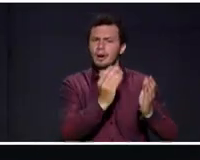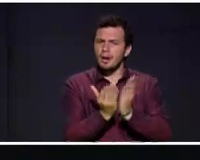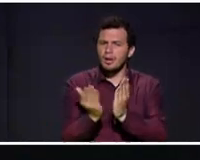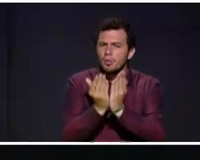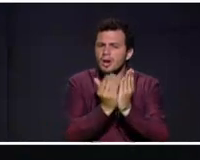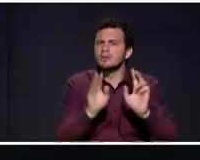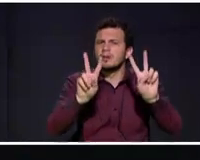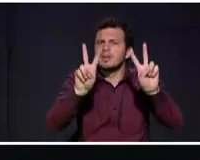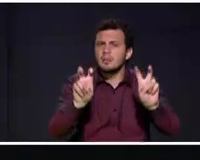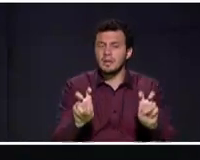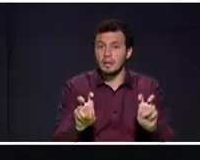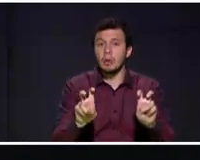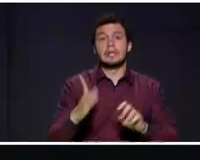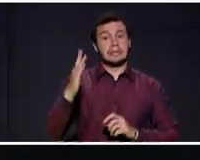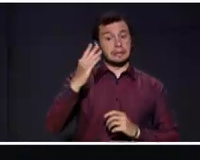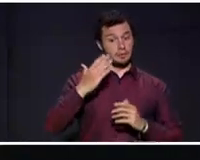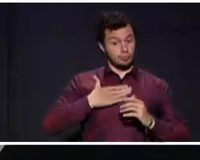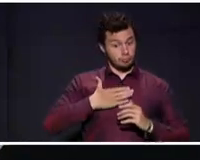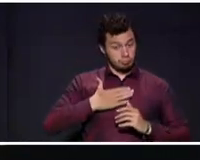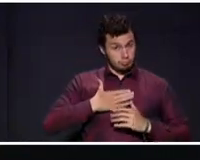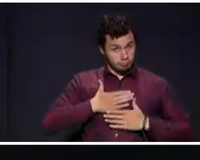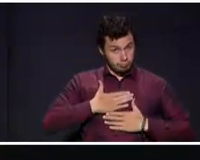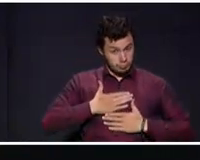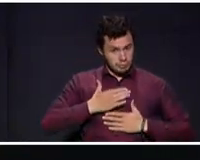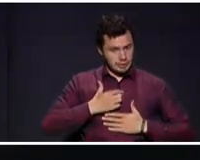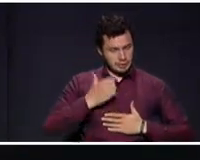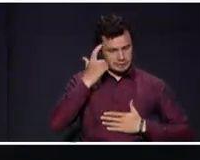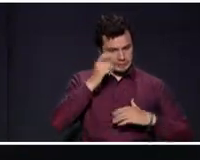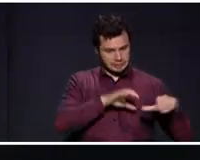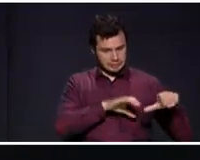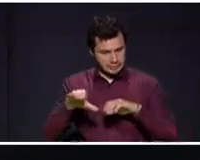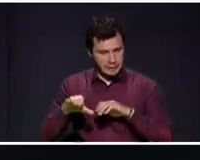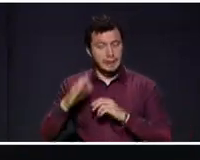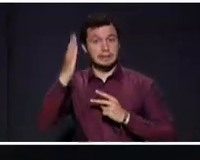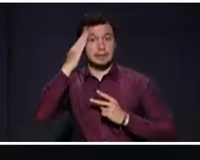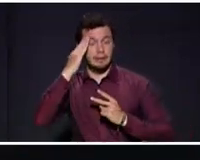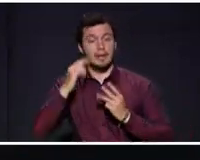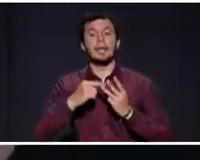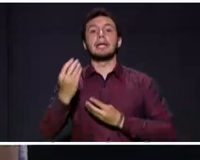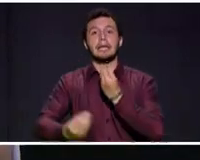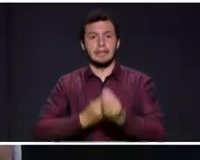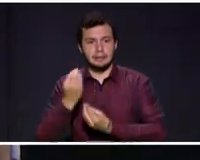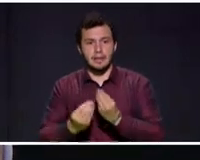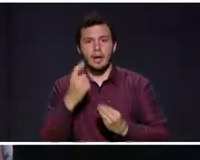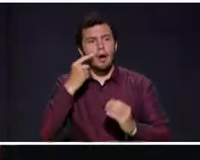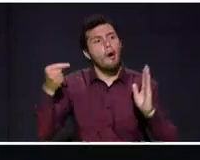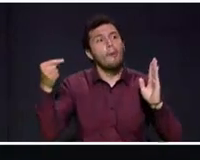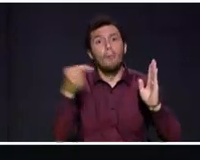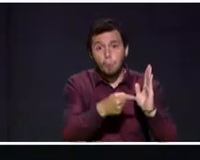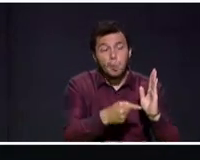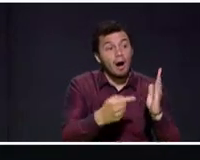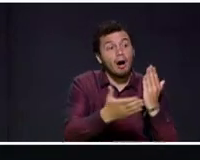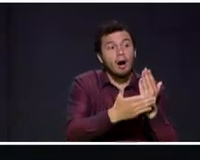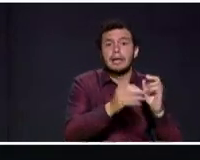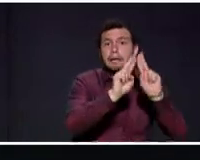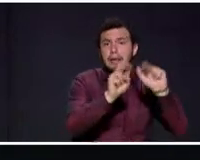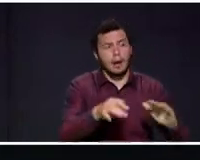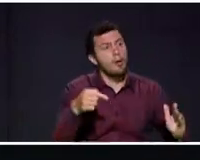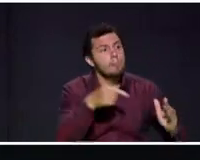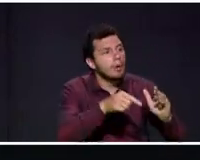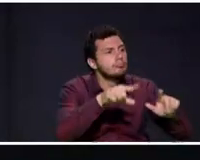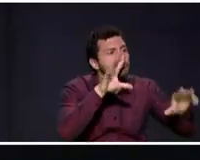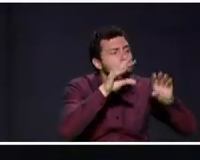ser el saber y el hacer porque hoy sólo estamos centrados en el saber en los datos y los datos están en internet por eso los muchachos prefieren